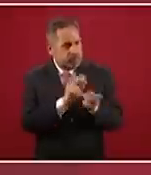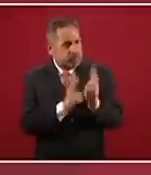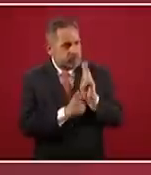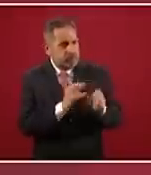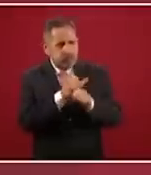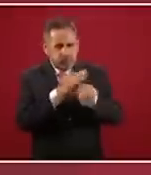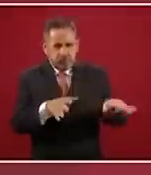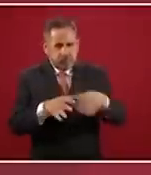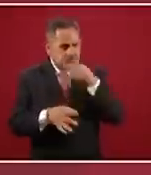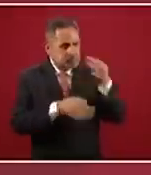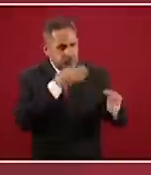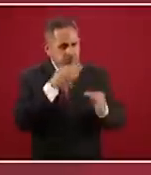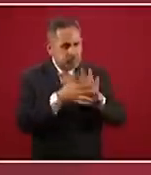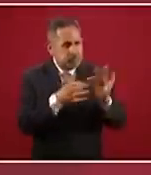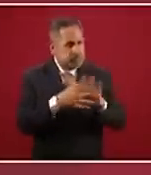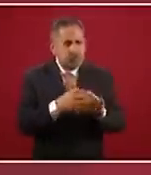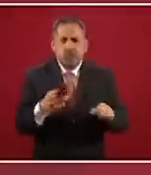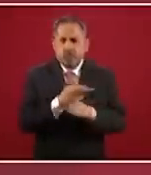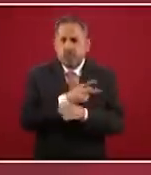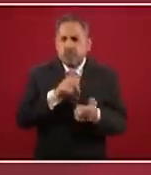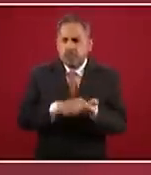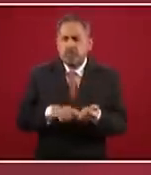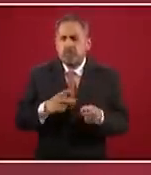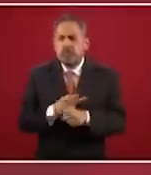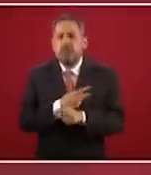informarles sobre la